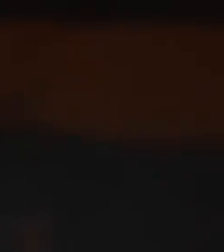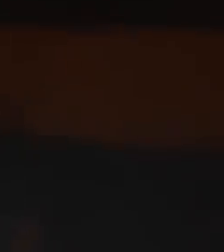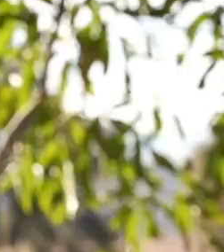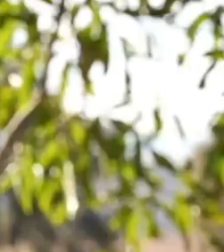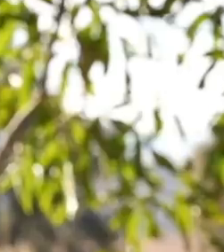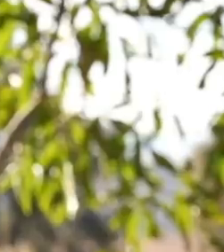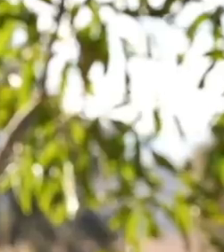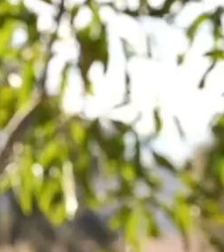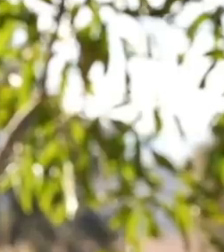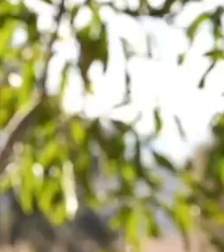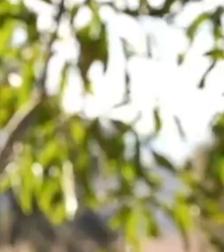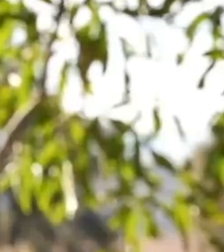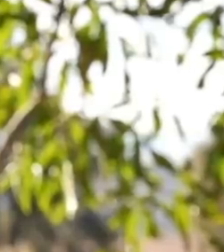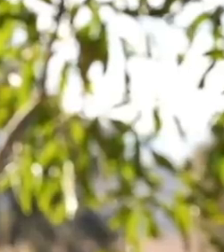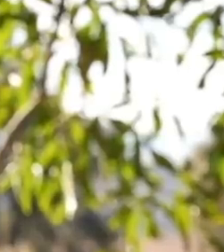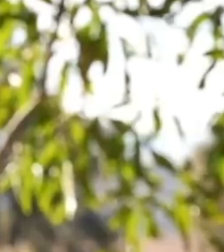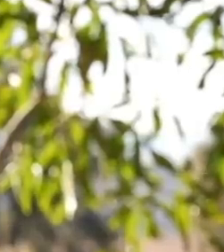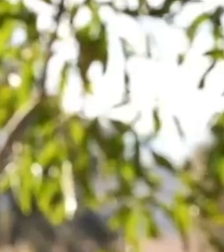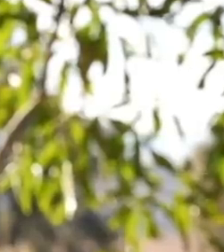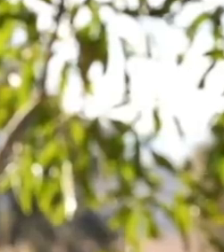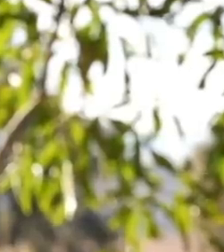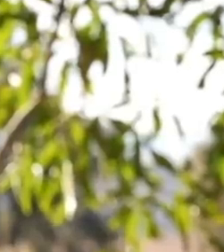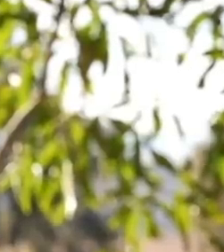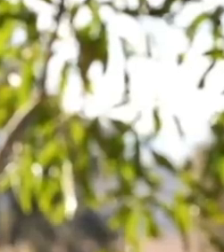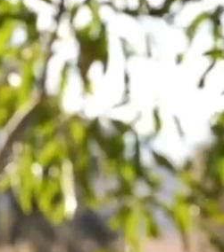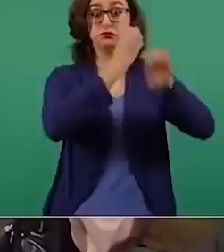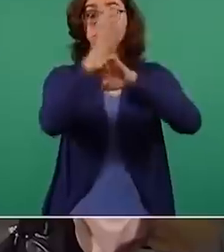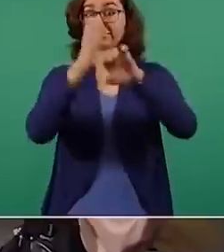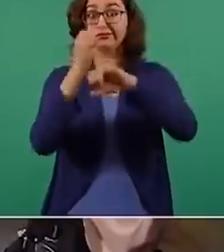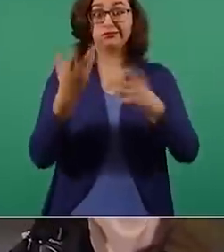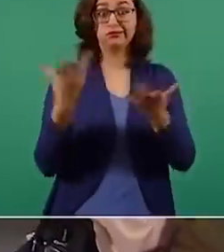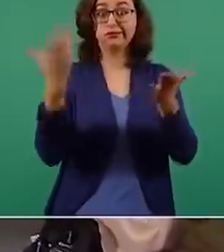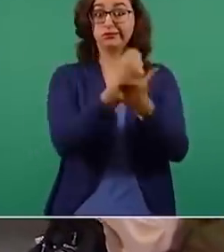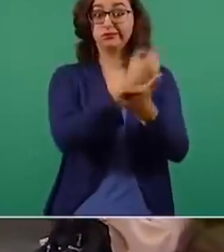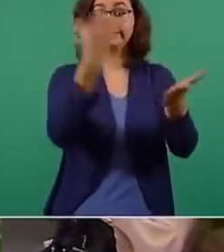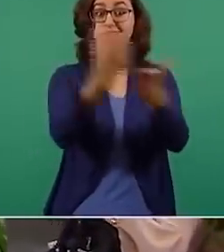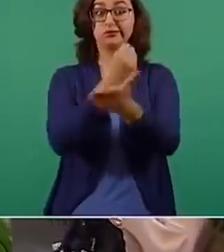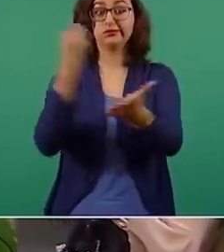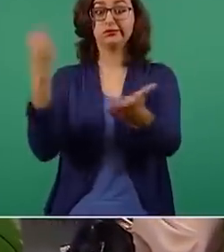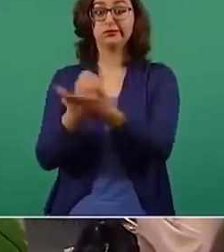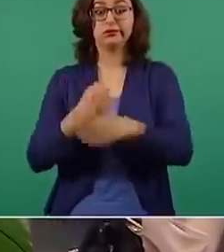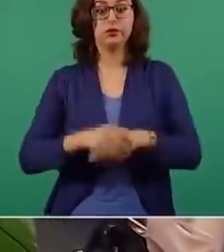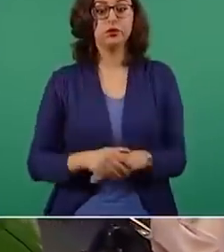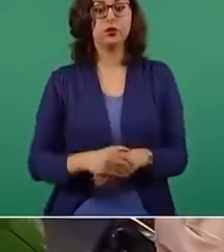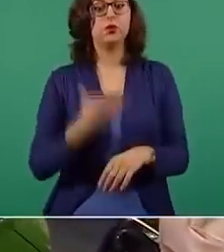con moderación, tras los triunfos electorales de Morena. Ya le voy a pedir permiso